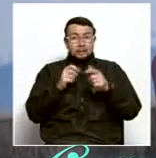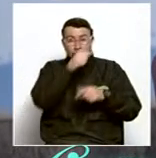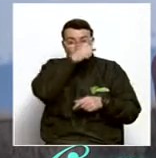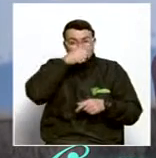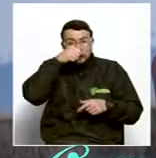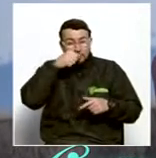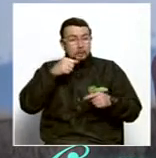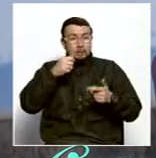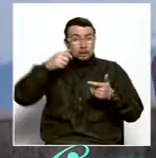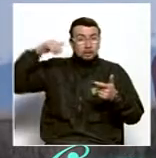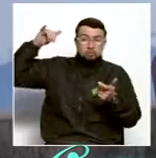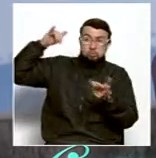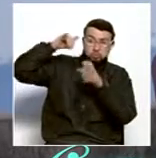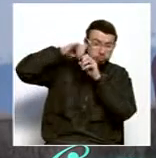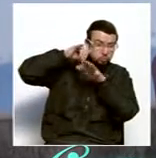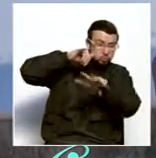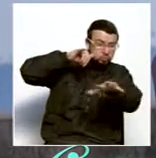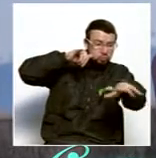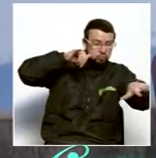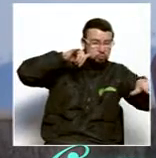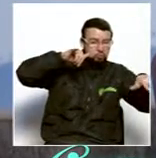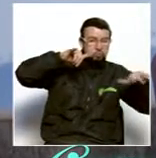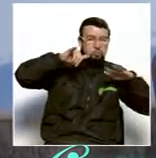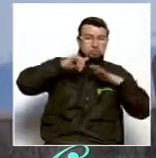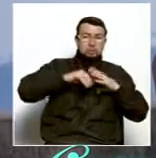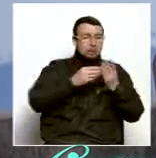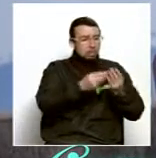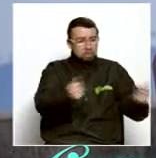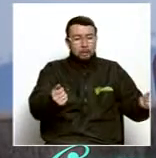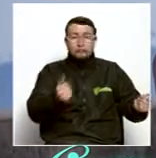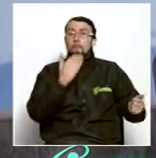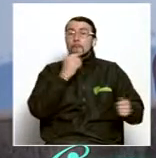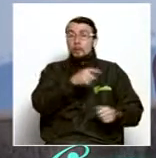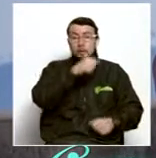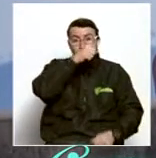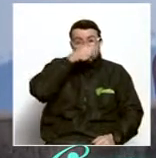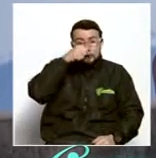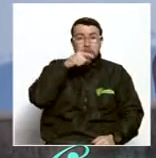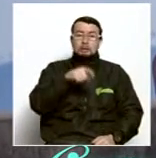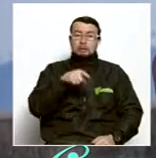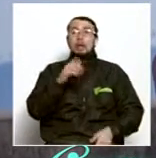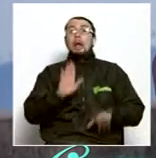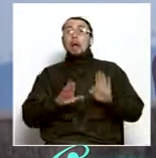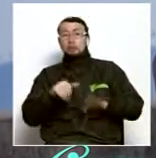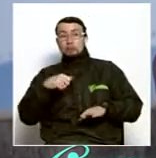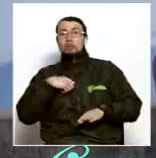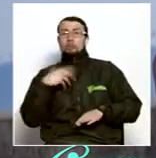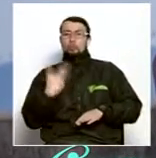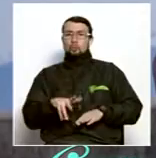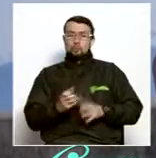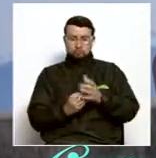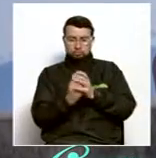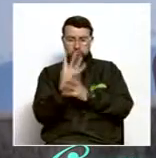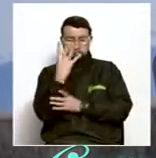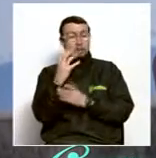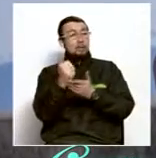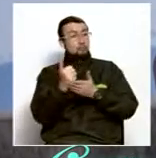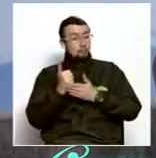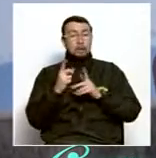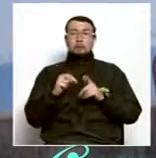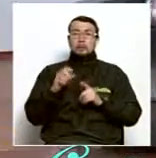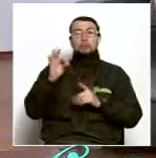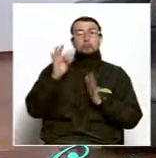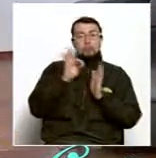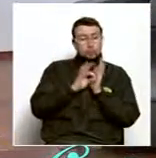ser erradicados, los cultivos ilícitos, que entre otras cosas la coca pues tiene unas propiedades maravillosas que hay que rescatar. Y la marihuana. Y la marihuana